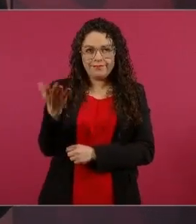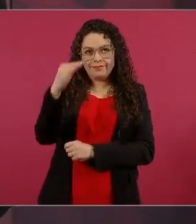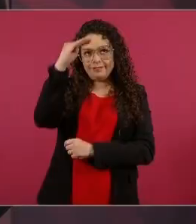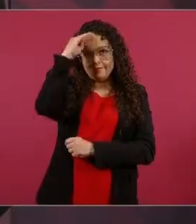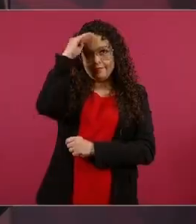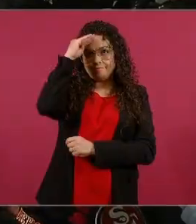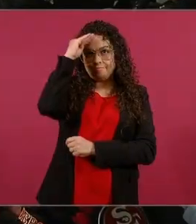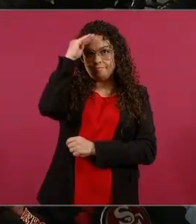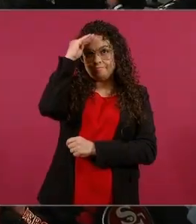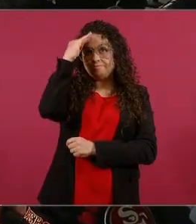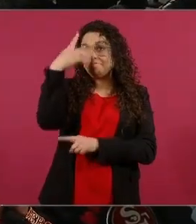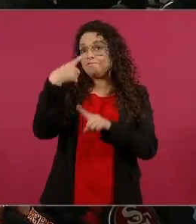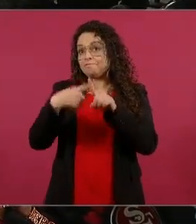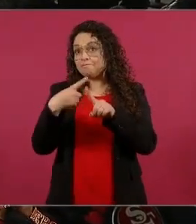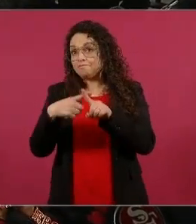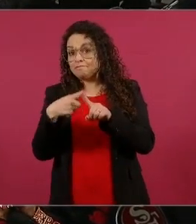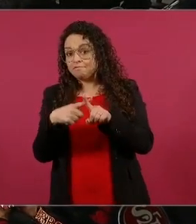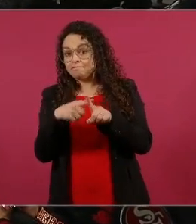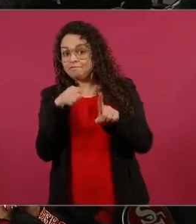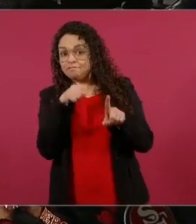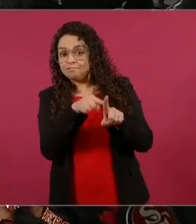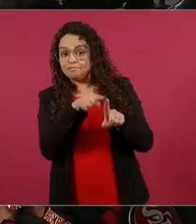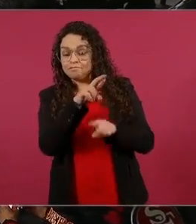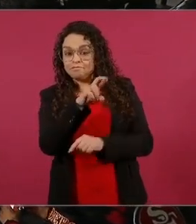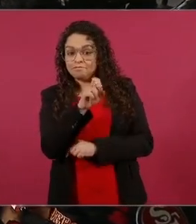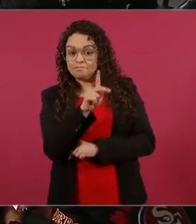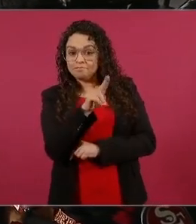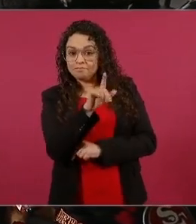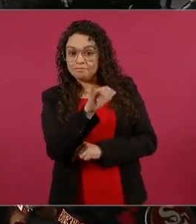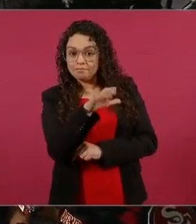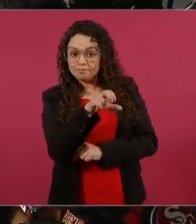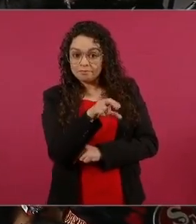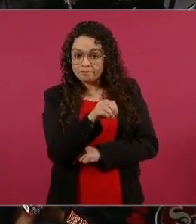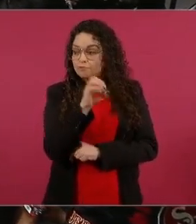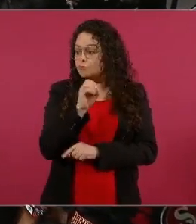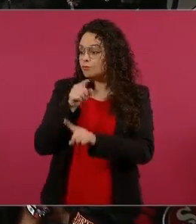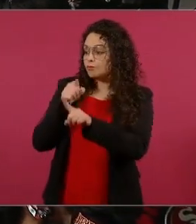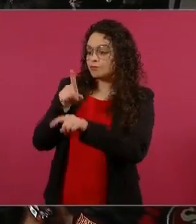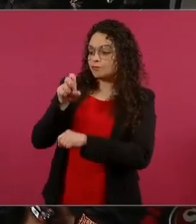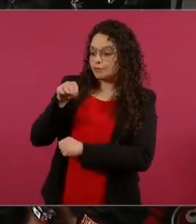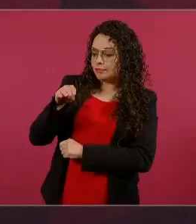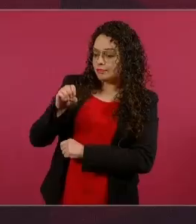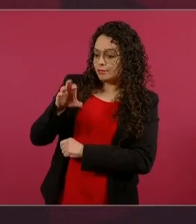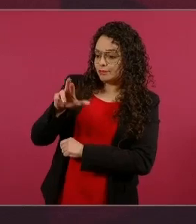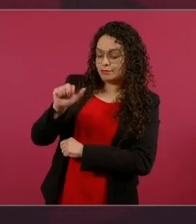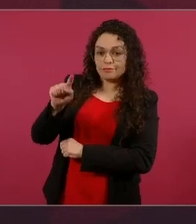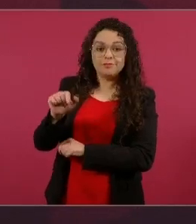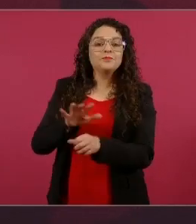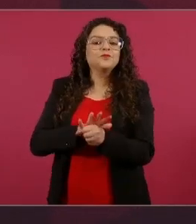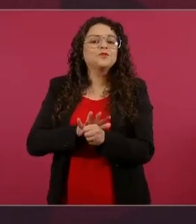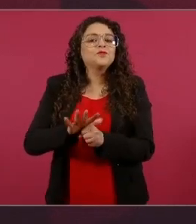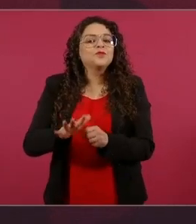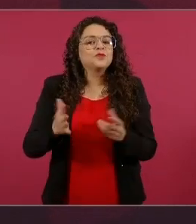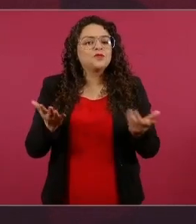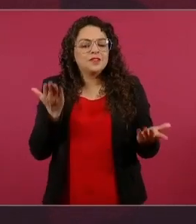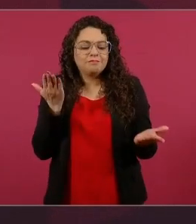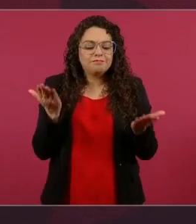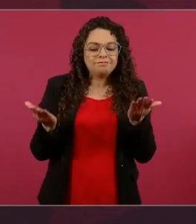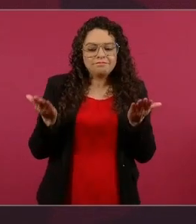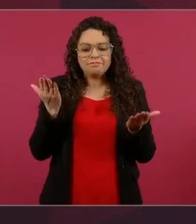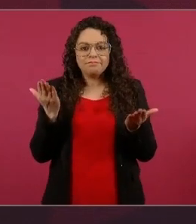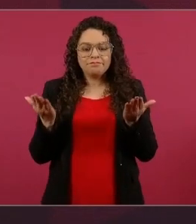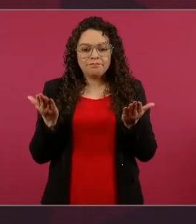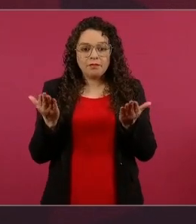partido se anima y no solo de palabra porque